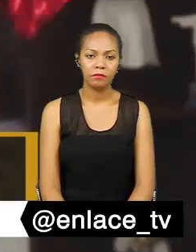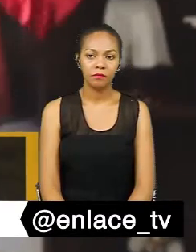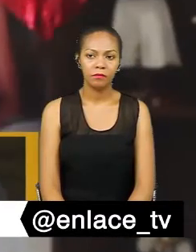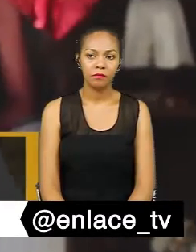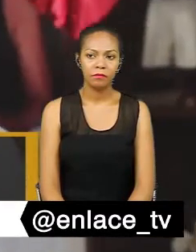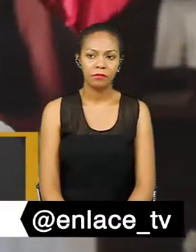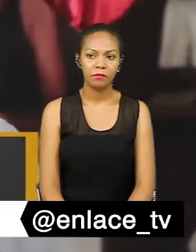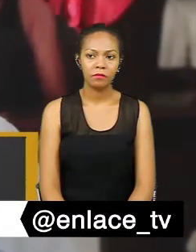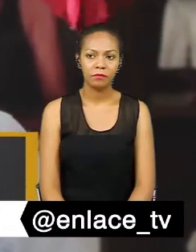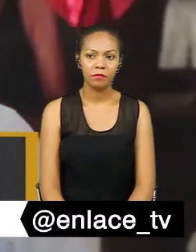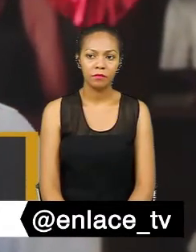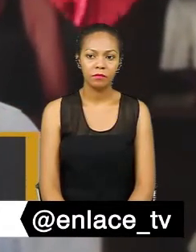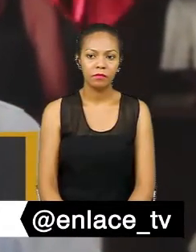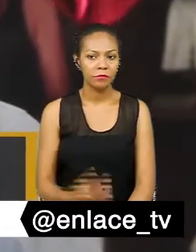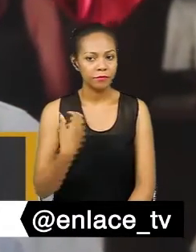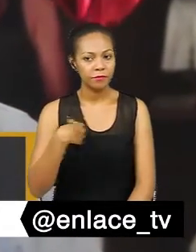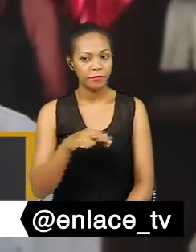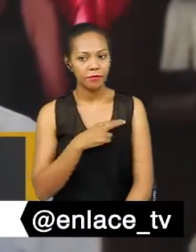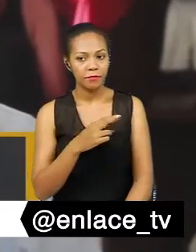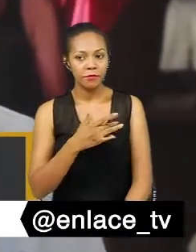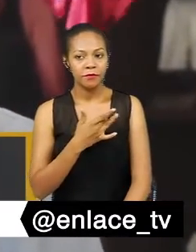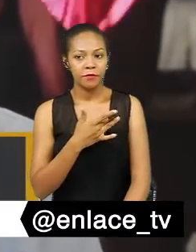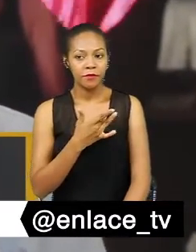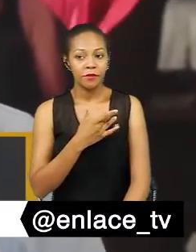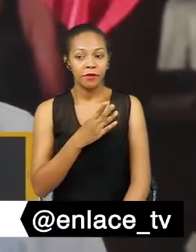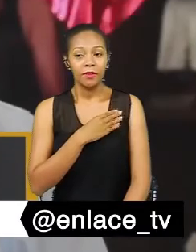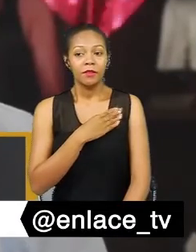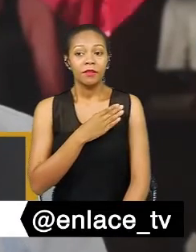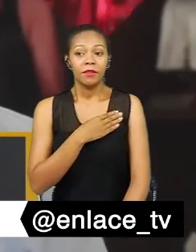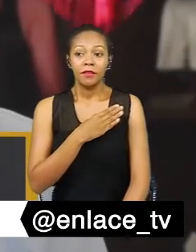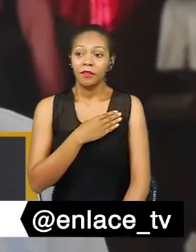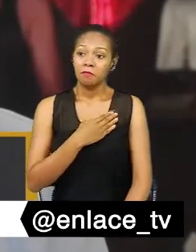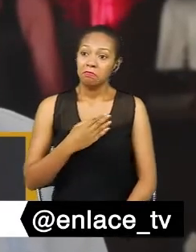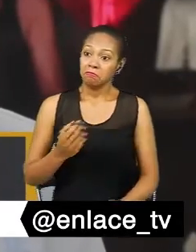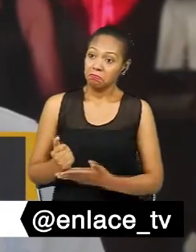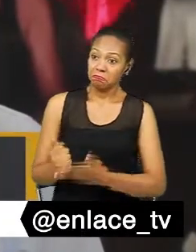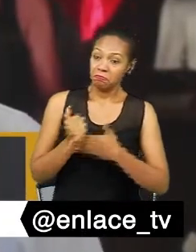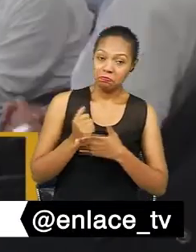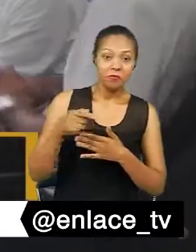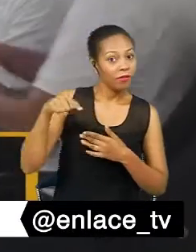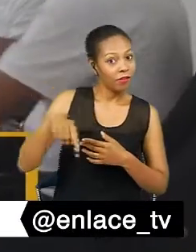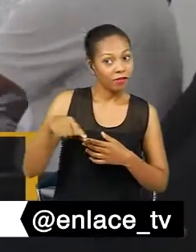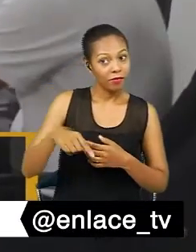Nos sentimos muy acogidos y muy estimulados por las oportunidades que la ciudad tiene.